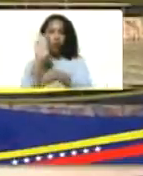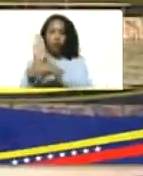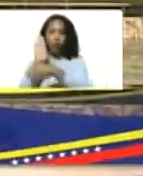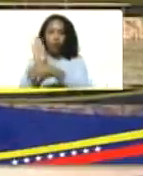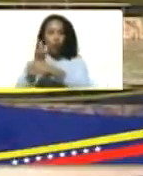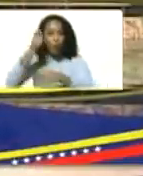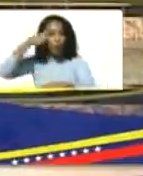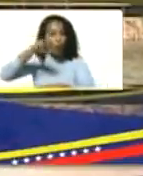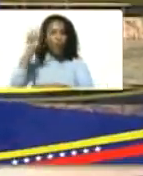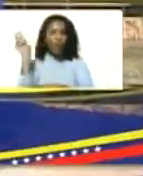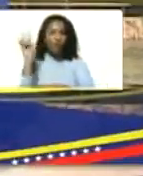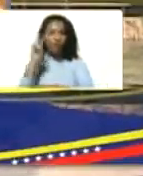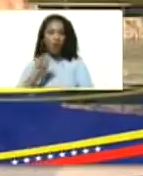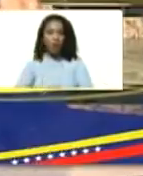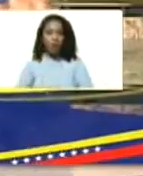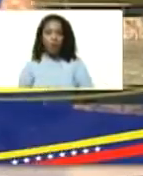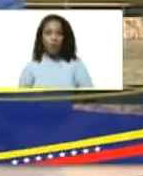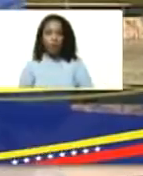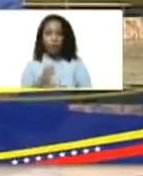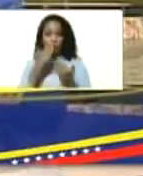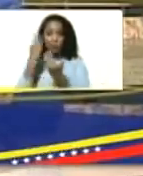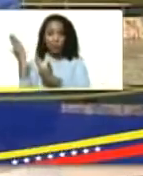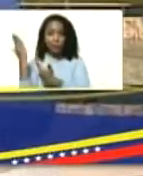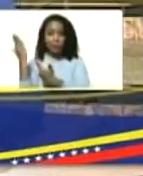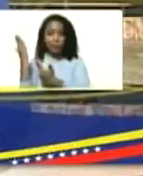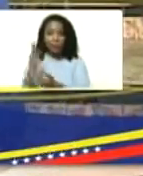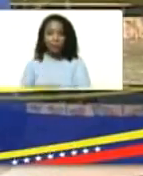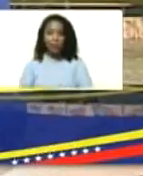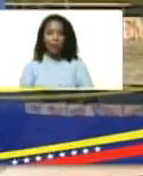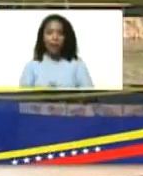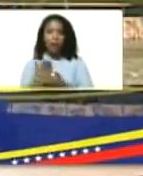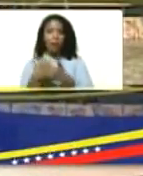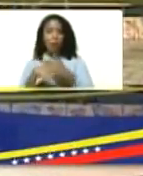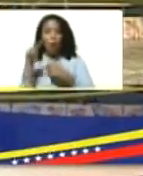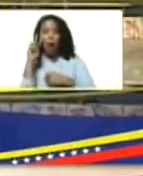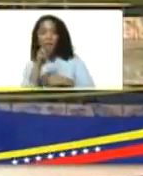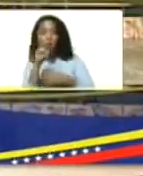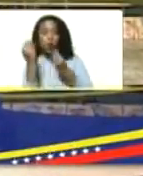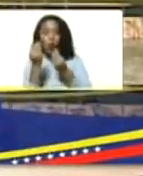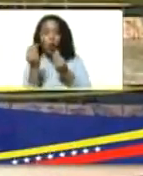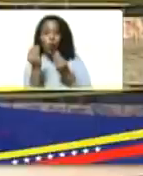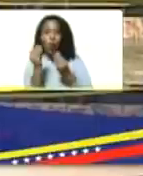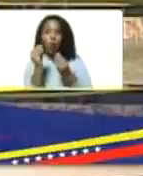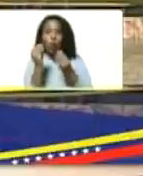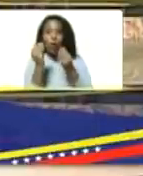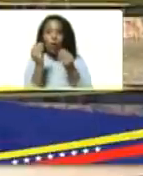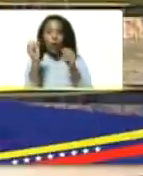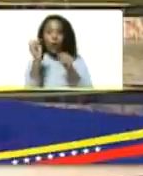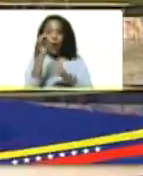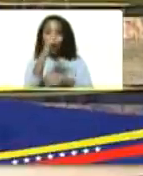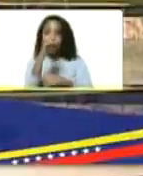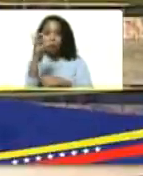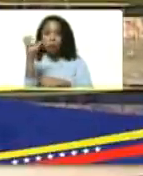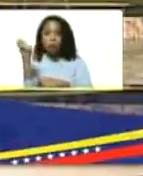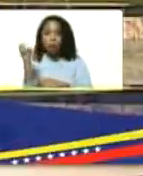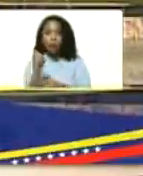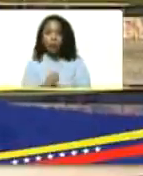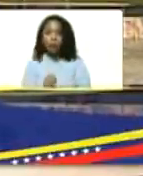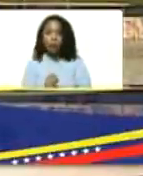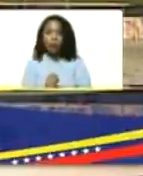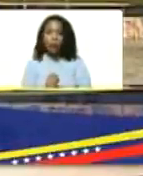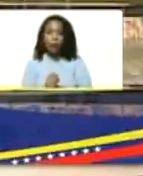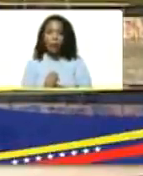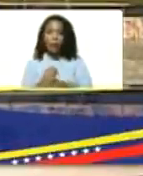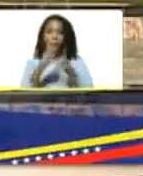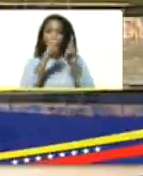pueblo de venezuela ahí está pues vamos a ver cómo salen las siglas aquí plan